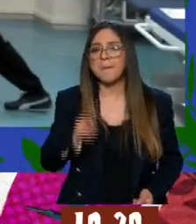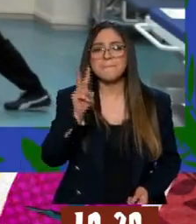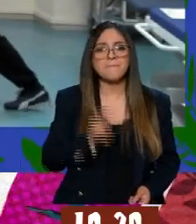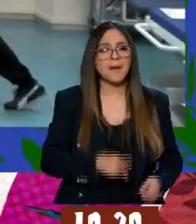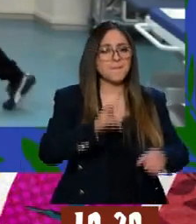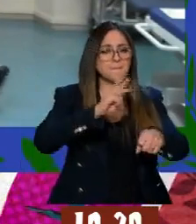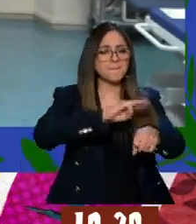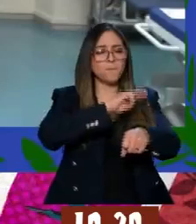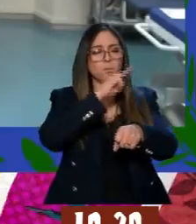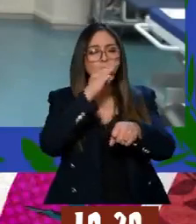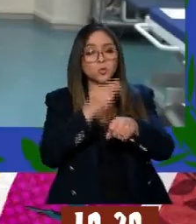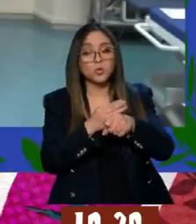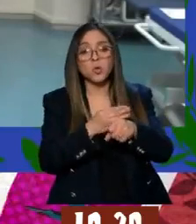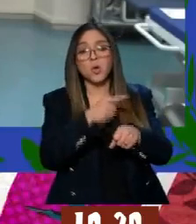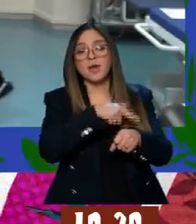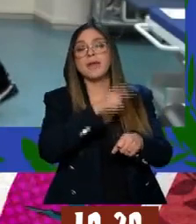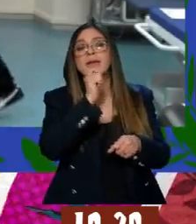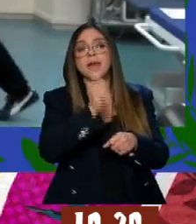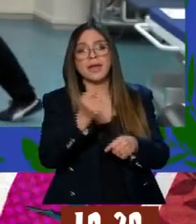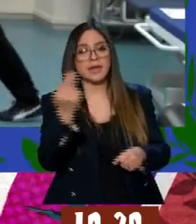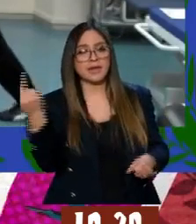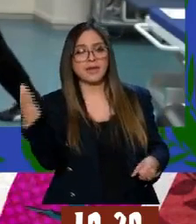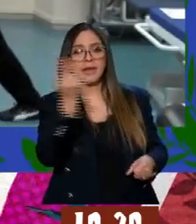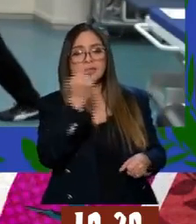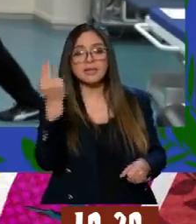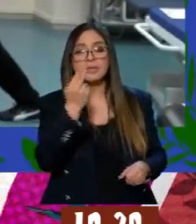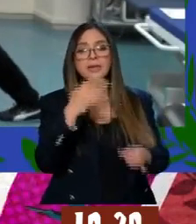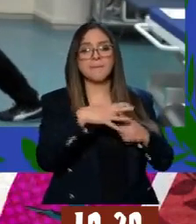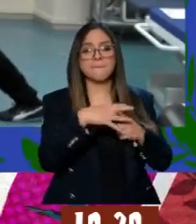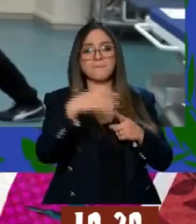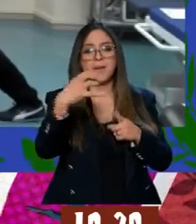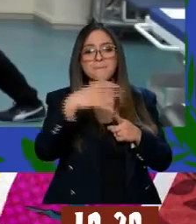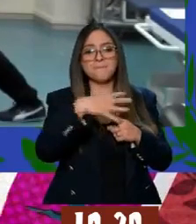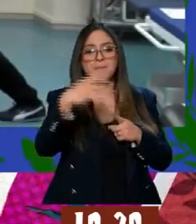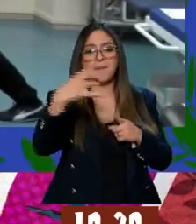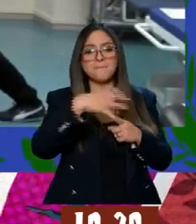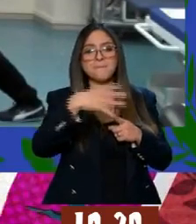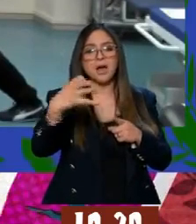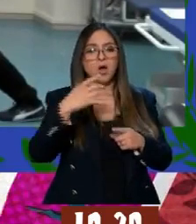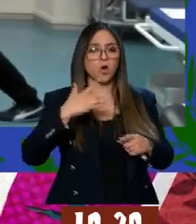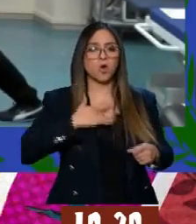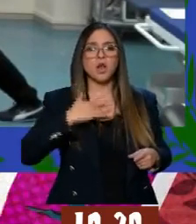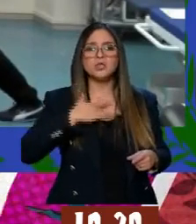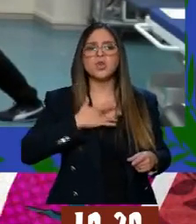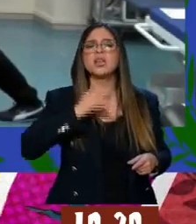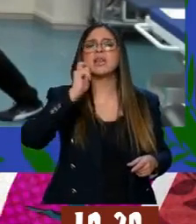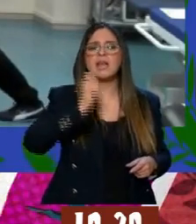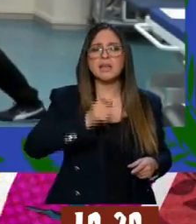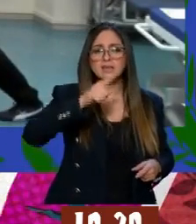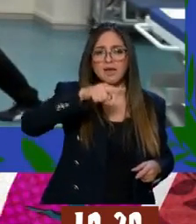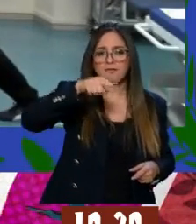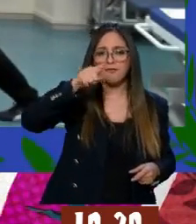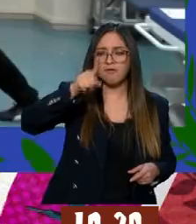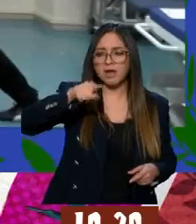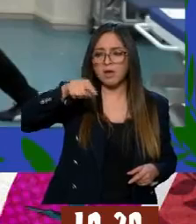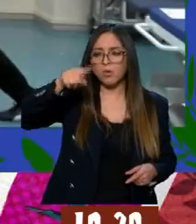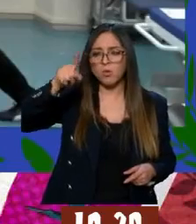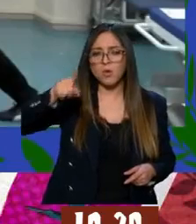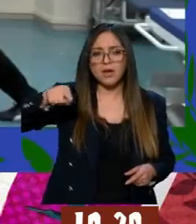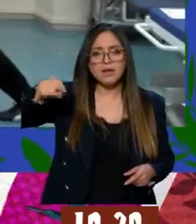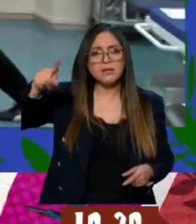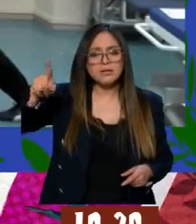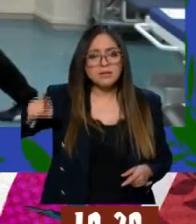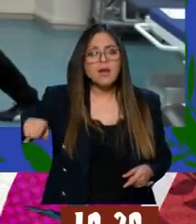músculo, depende mucho, por ejemplo, de su frecuencia cardíaca. La frecuencia cardíaca es un determinante del consumo del